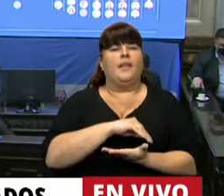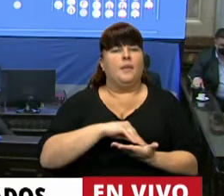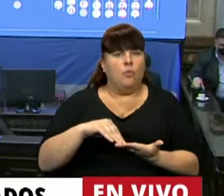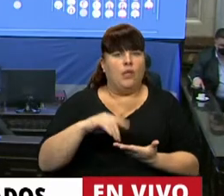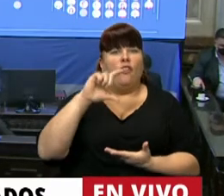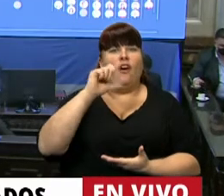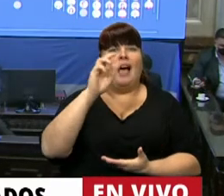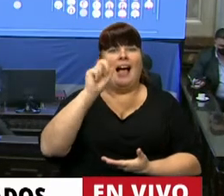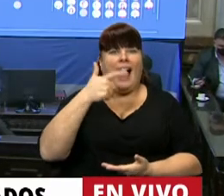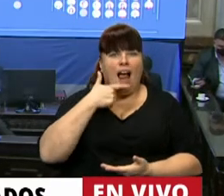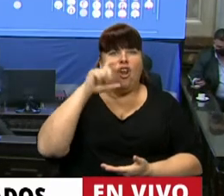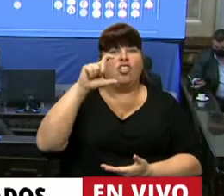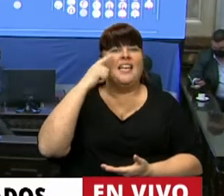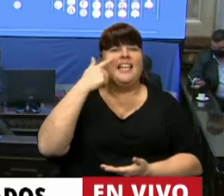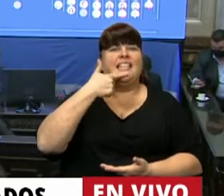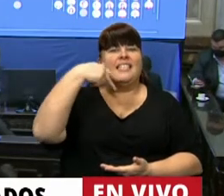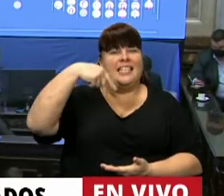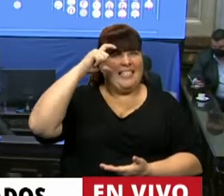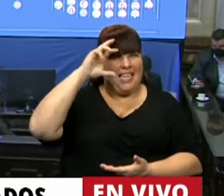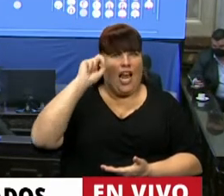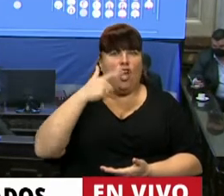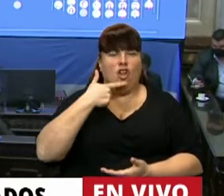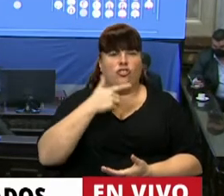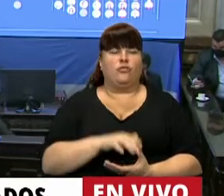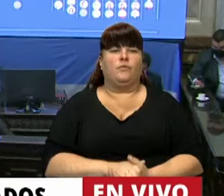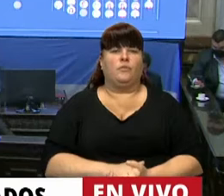Diputado Carlos Cisneros.